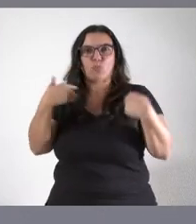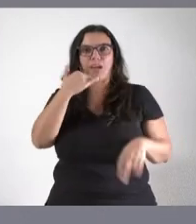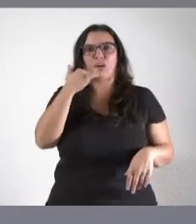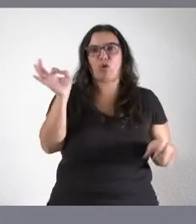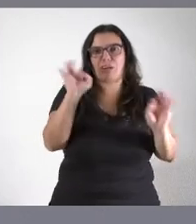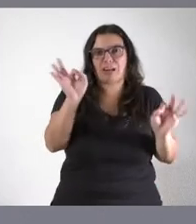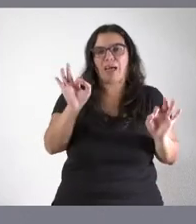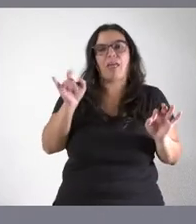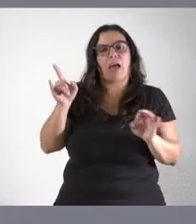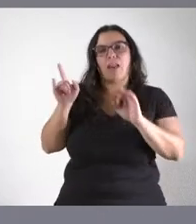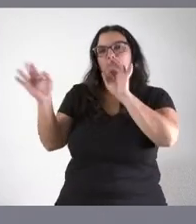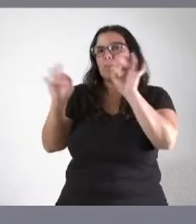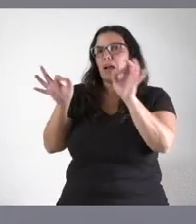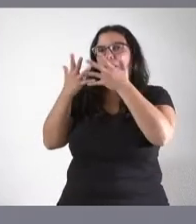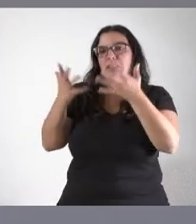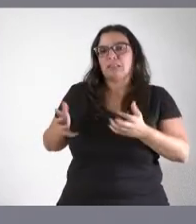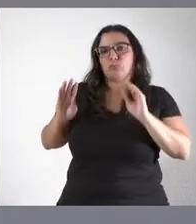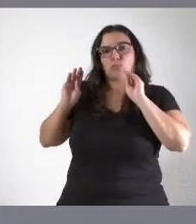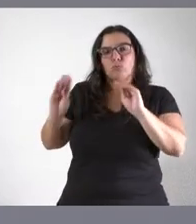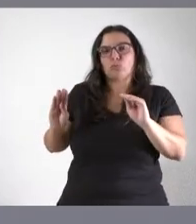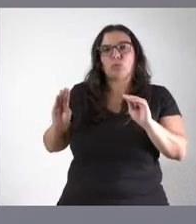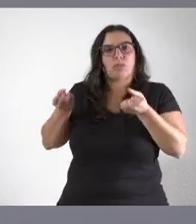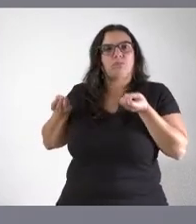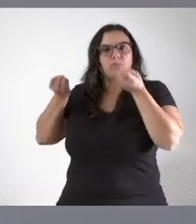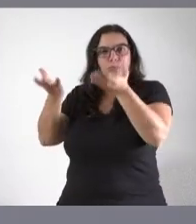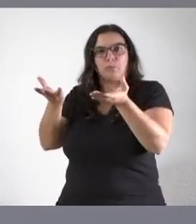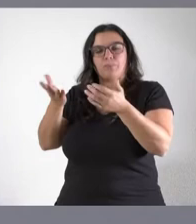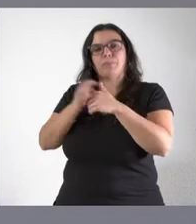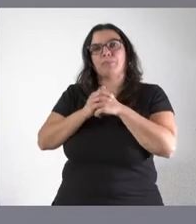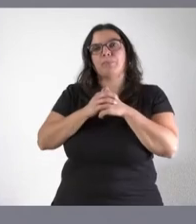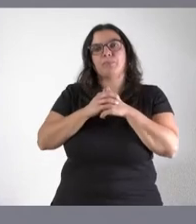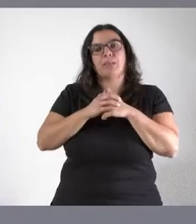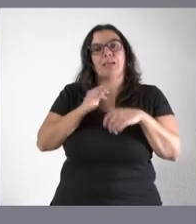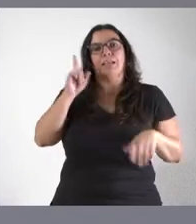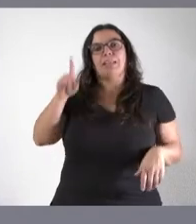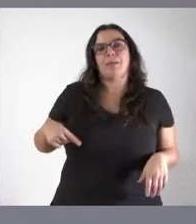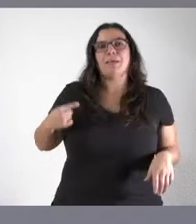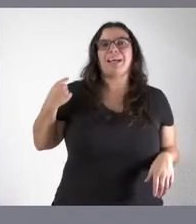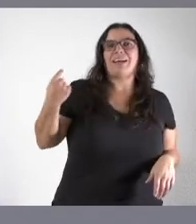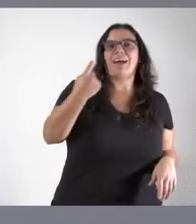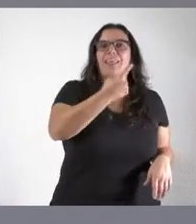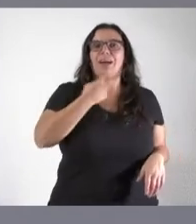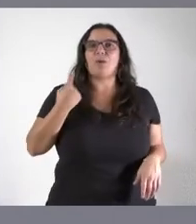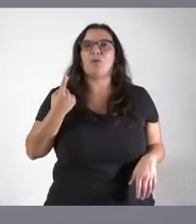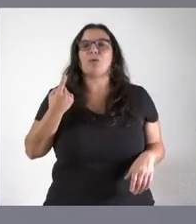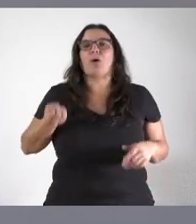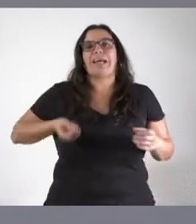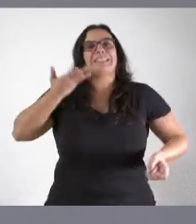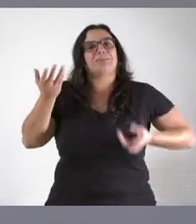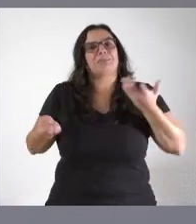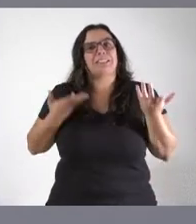le elabora sus intervenciones y como tal las cuentas de una u otra forma también cada uno pues tendemos a expresar